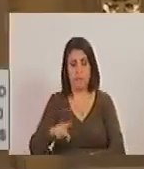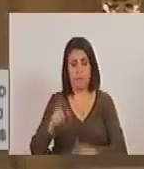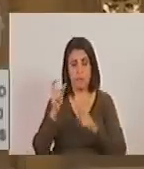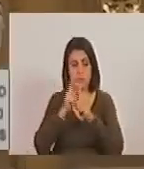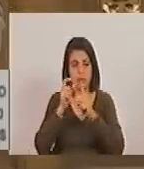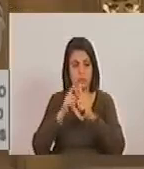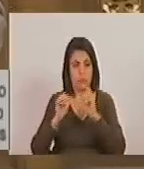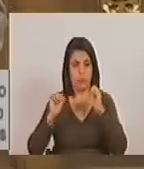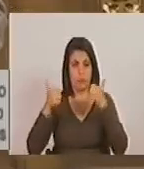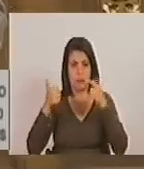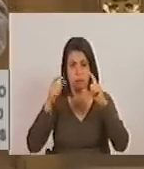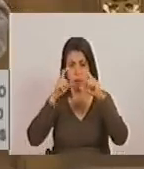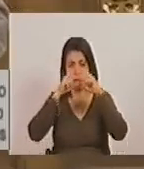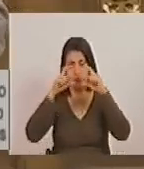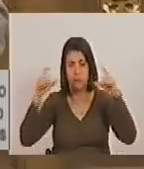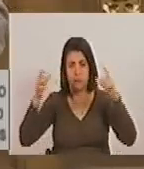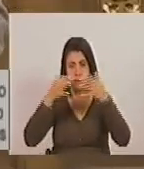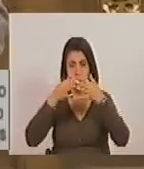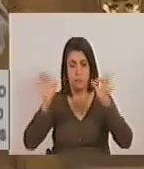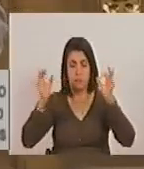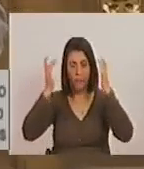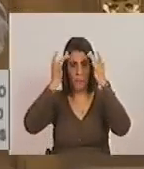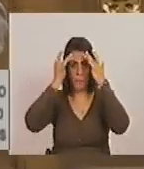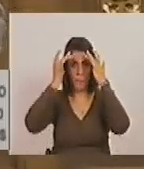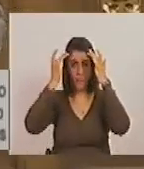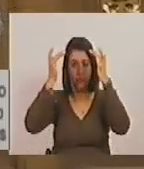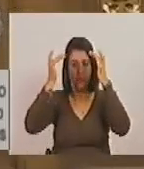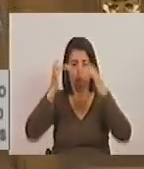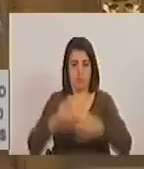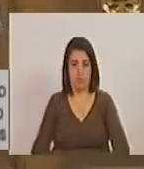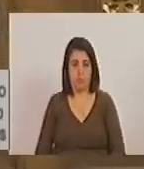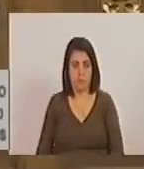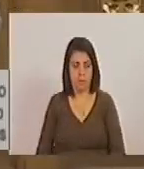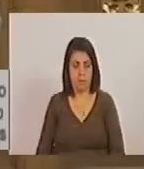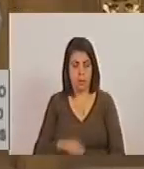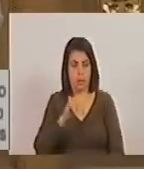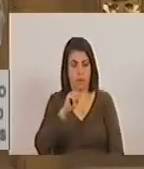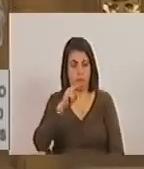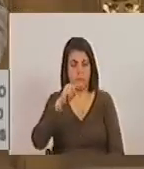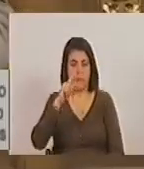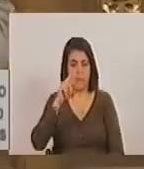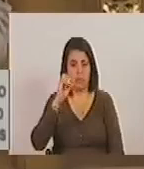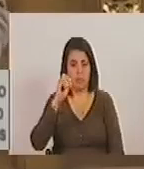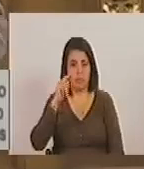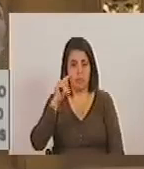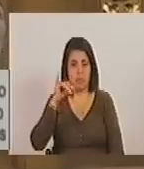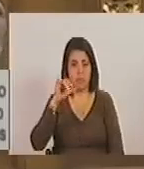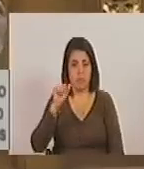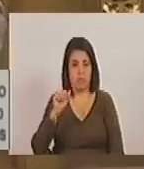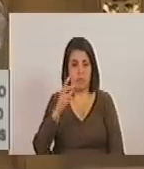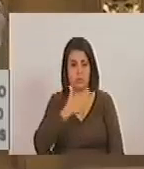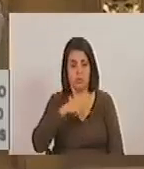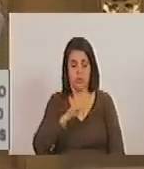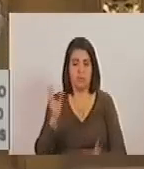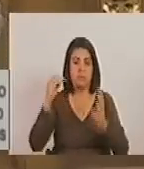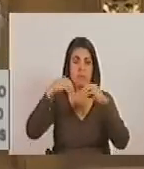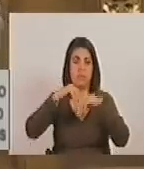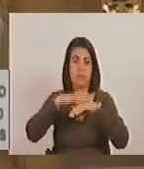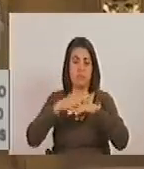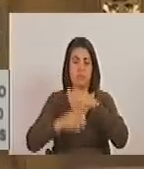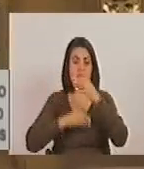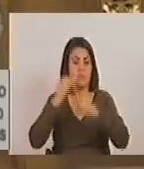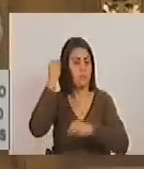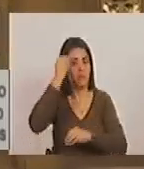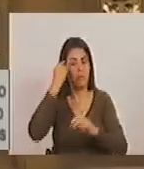frase de ese extraordinario intelectual que fue Antonio Gramsci, y que está muy apegada a esto que